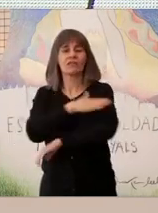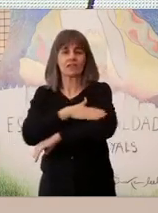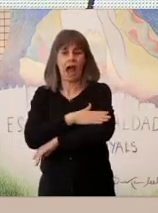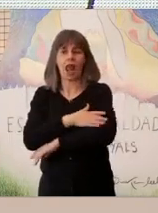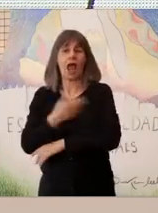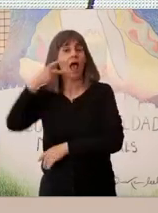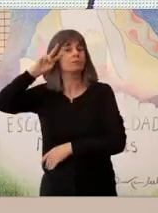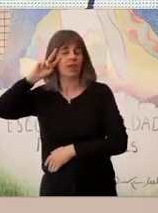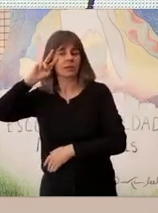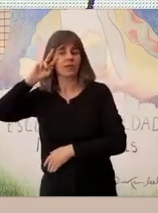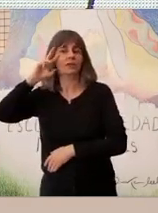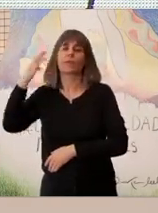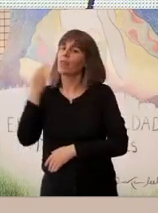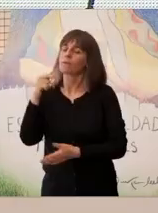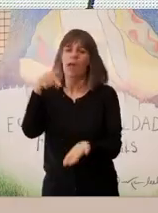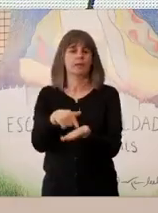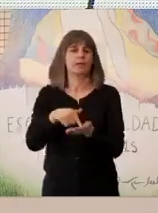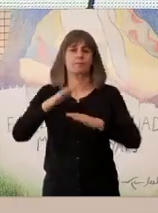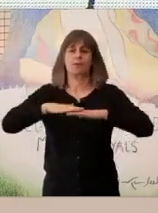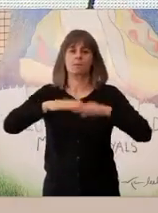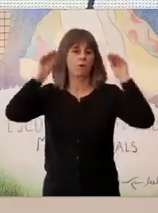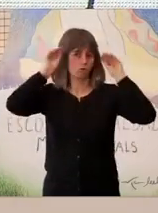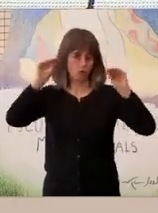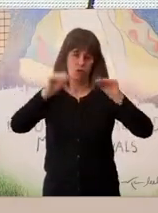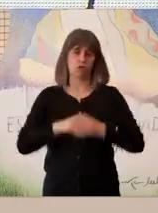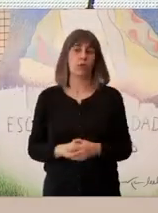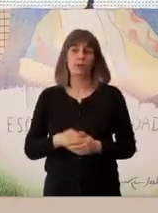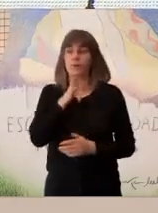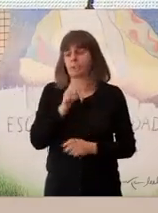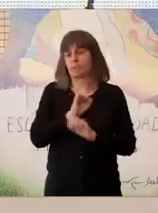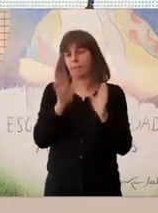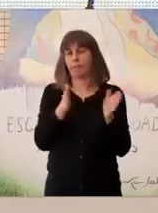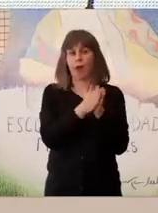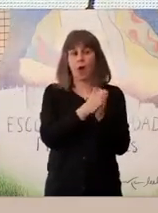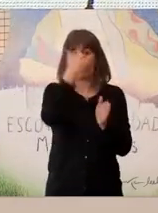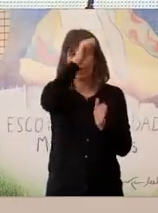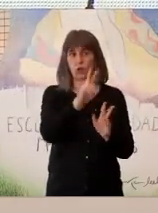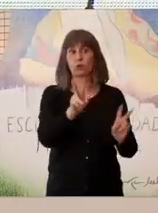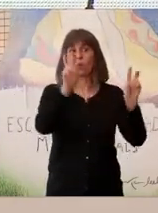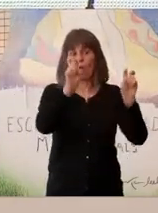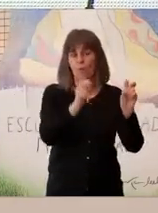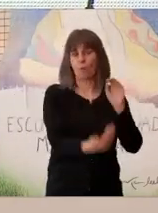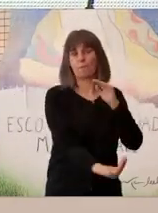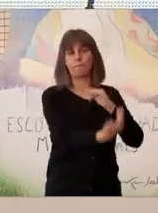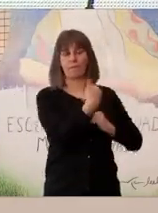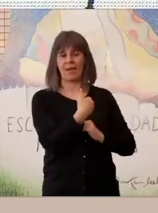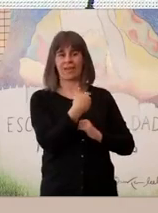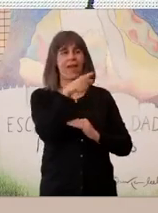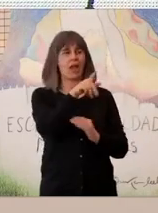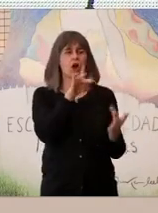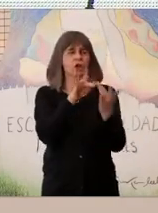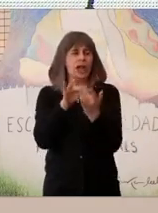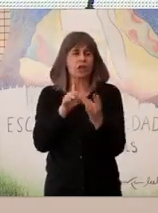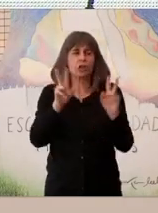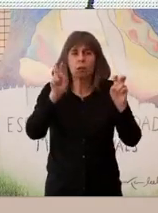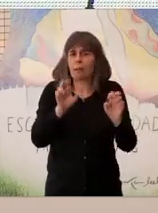exigir un mínimo de formación. Porque evidentemente cuando viene un compañero o compañera que no ha tenido contacto ninguno con esta materia, que